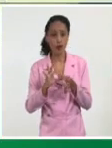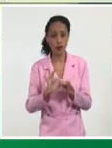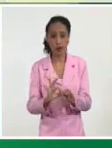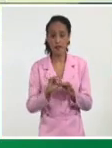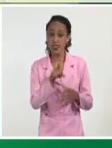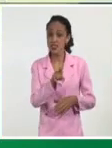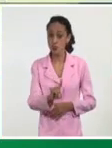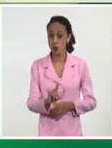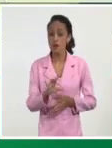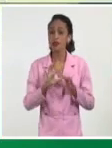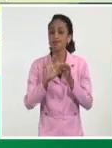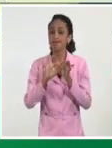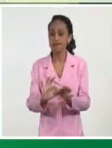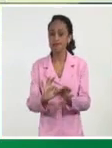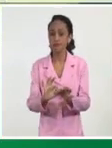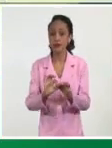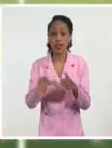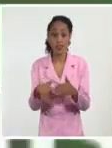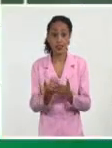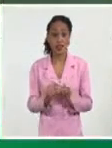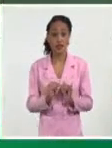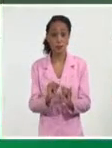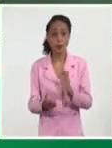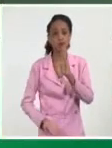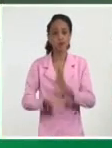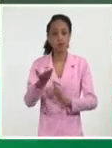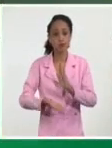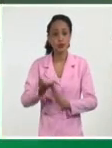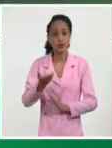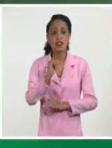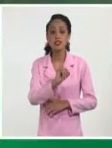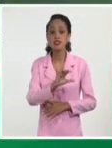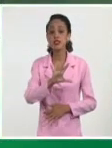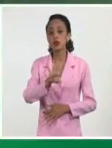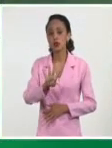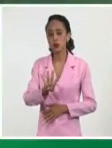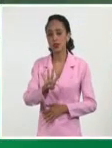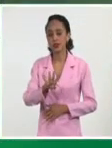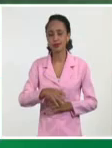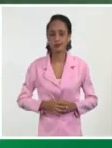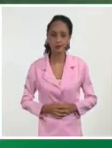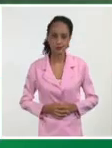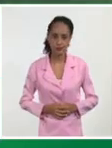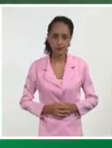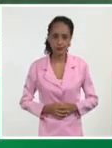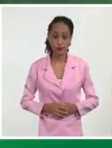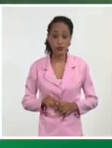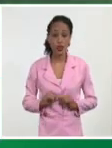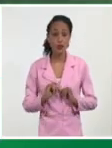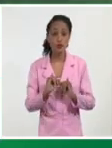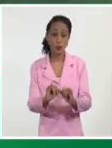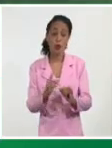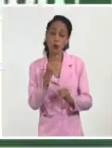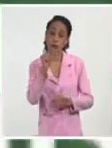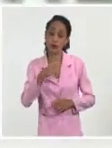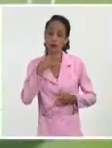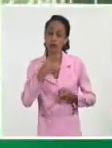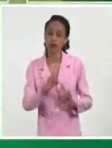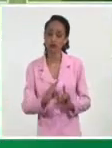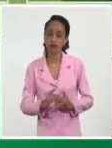graves, mientras que en el día se otorgaron 654 altas médicas. En el día se reportó un fallecido.